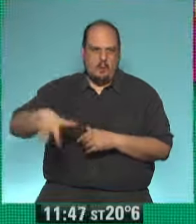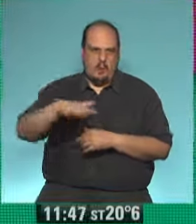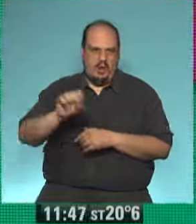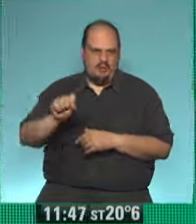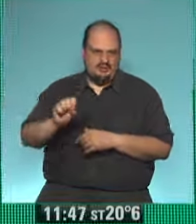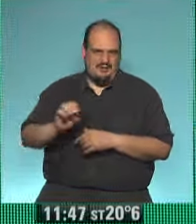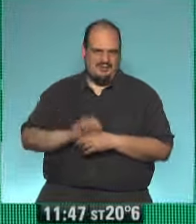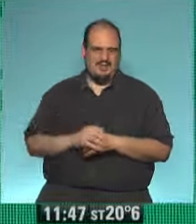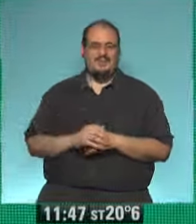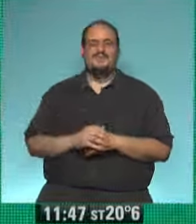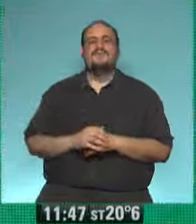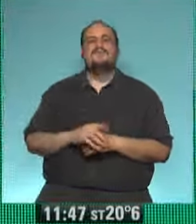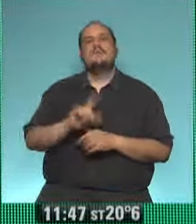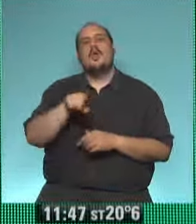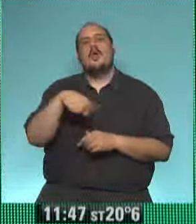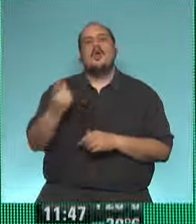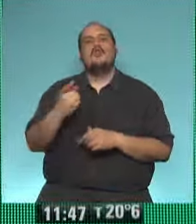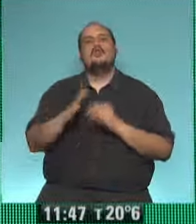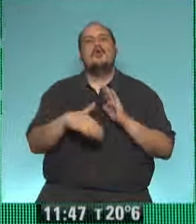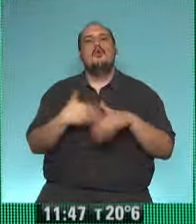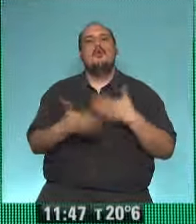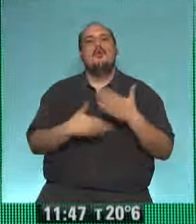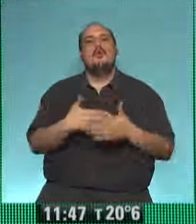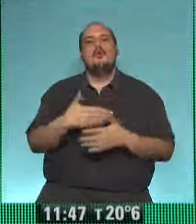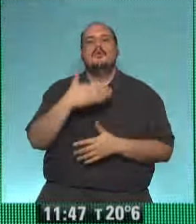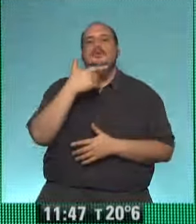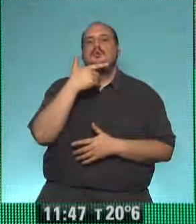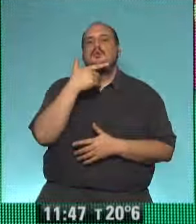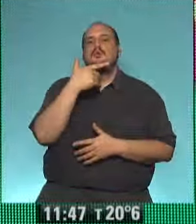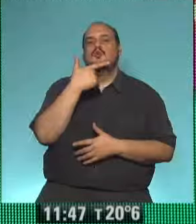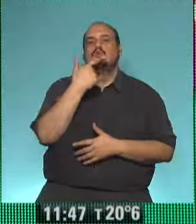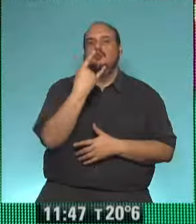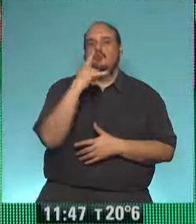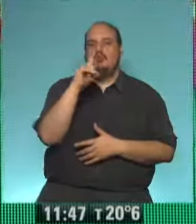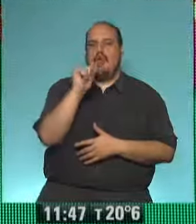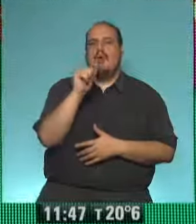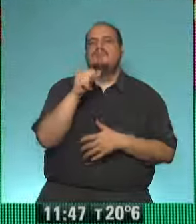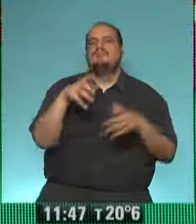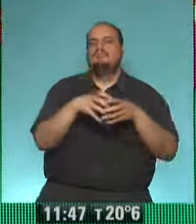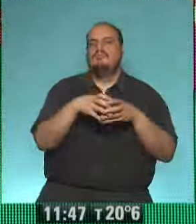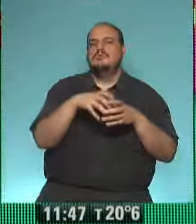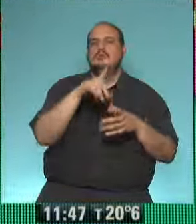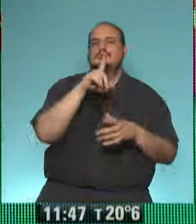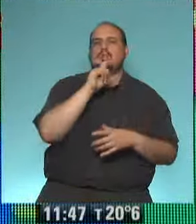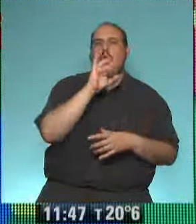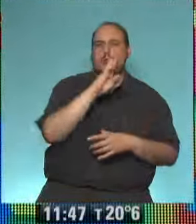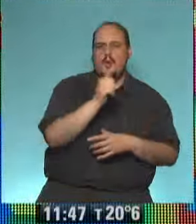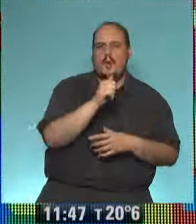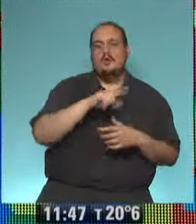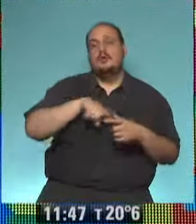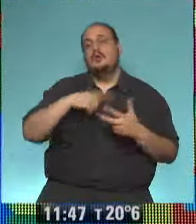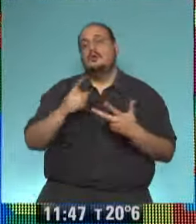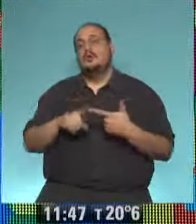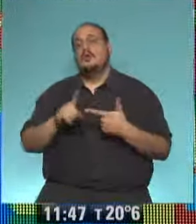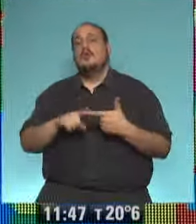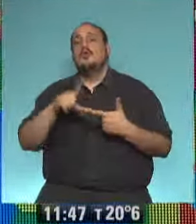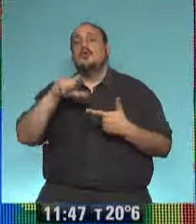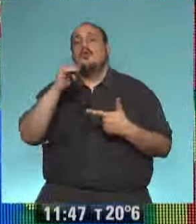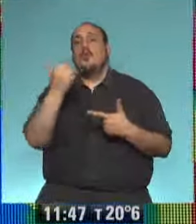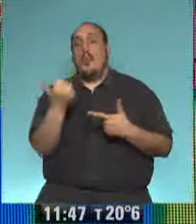parece. Sí. Bueno, después había otro. Por ejemplo, había uno que se llamaba Zucá, que era de los Tobas. Mirá. Otro que se llamaba Cuá, que era un juego